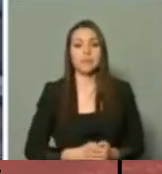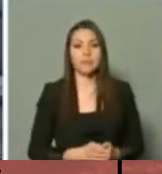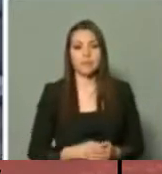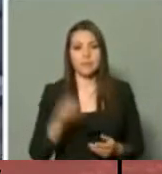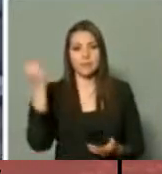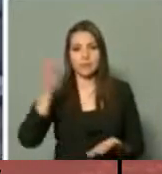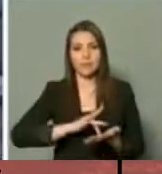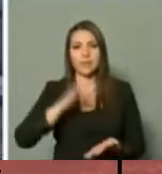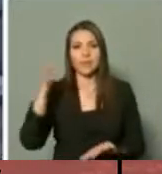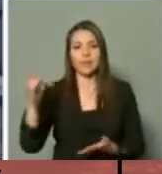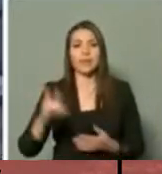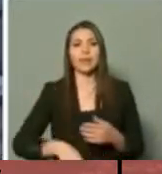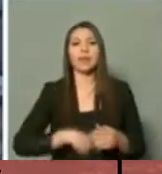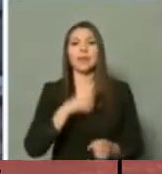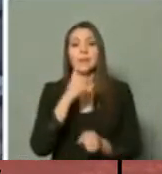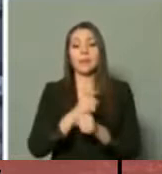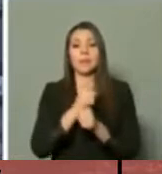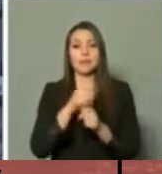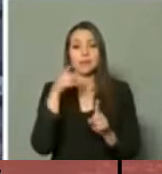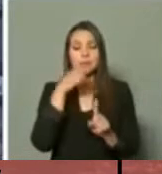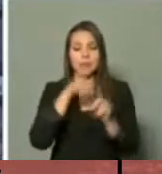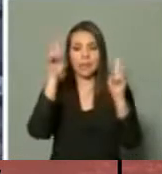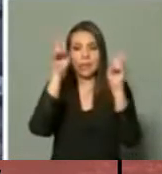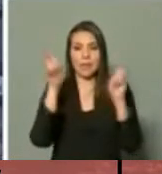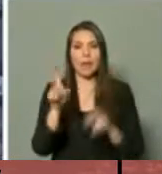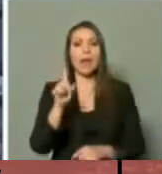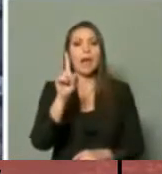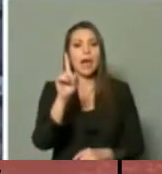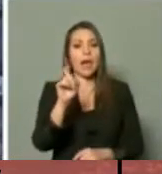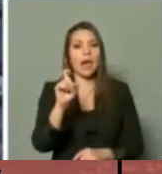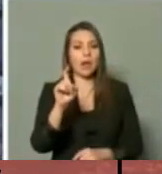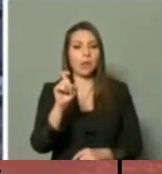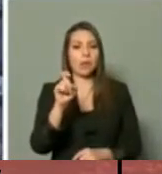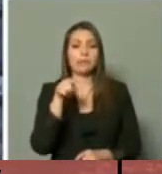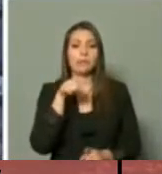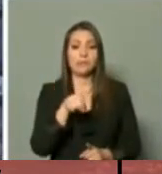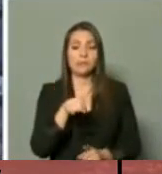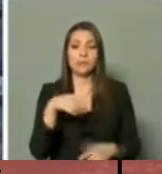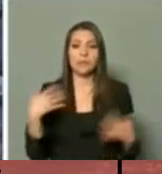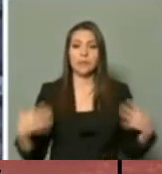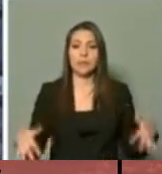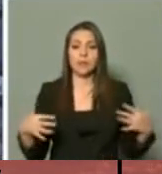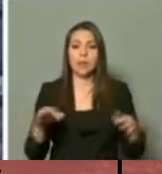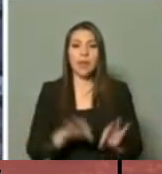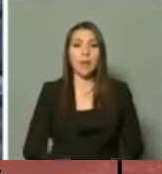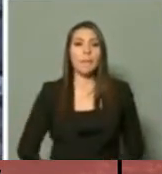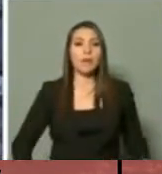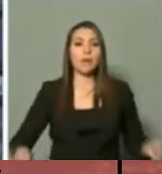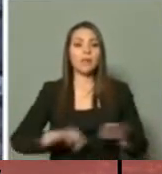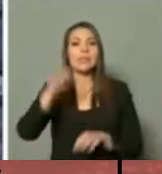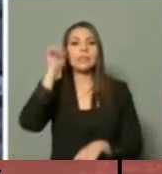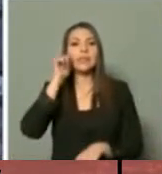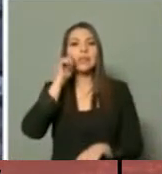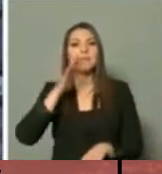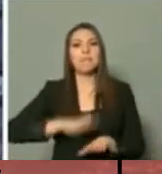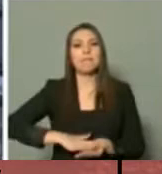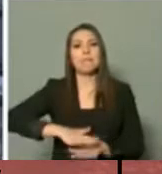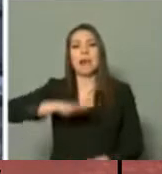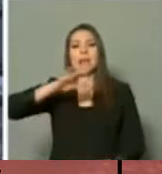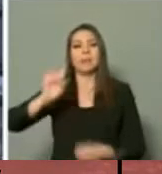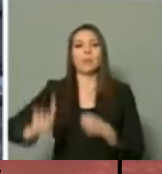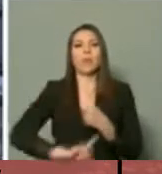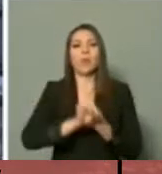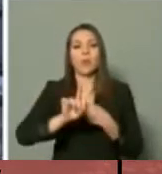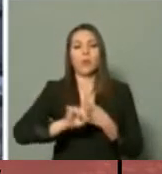gracias. Vamos a tomar el tema del agua, que es muy importante y es de las problemáticas que hay más en el distrito que